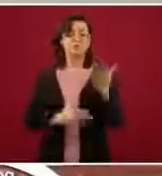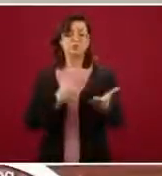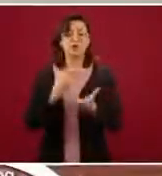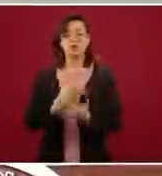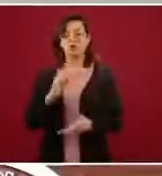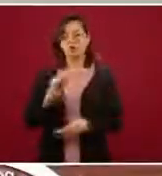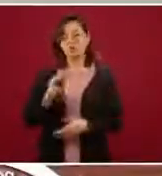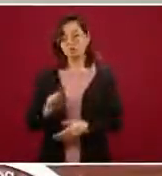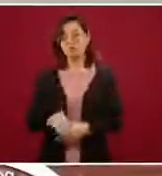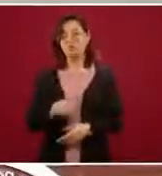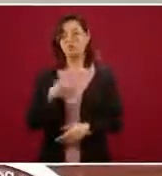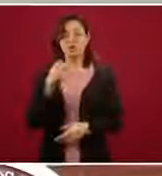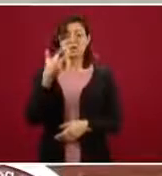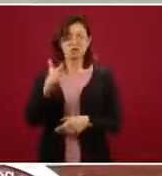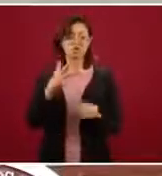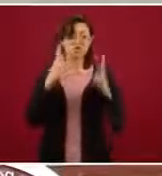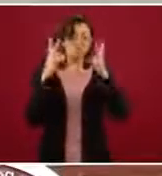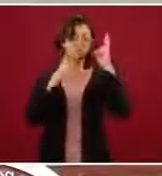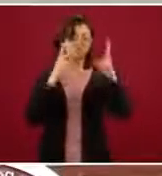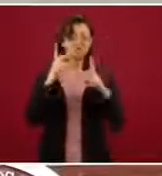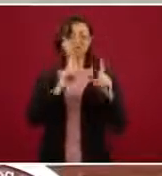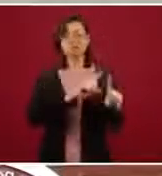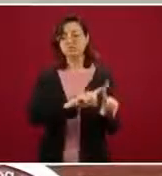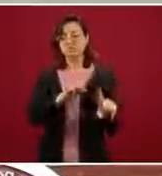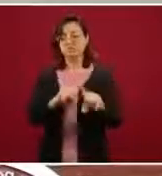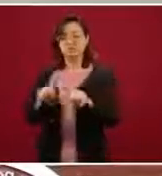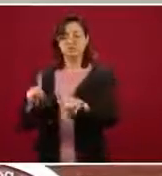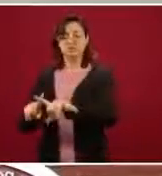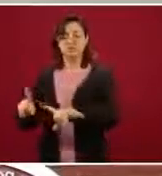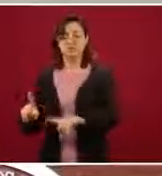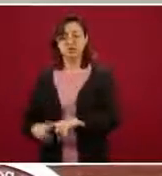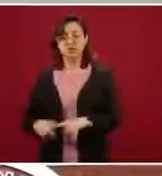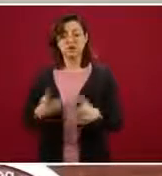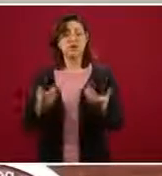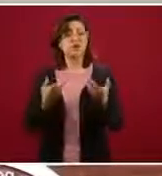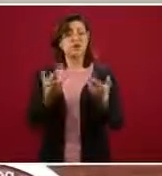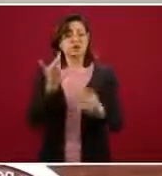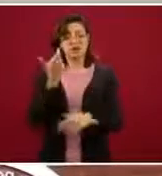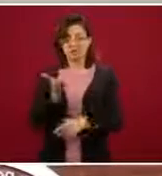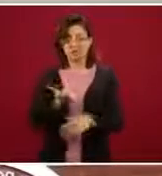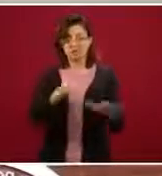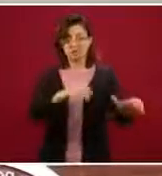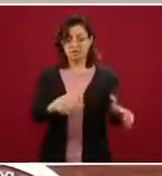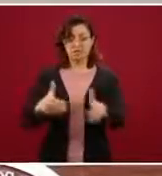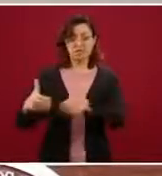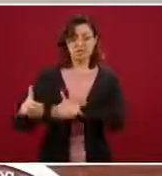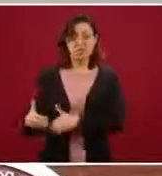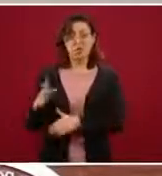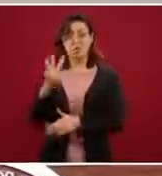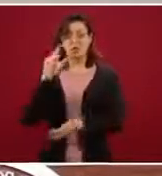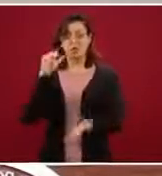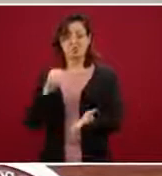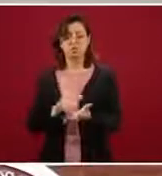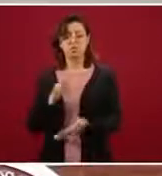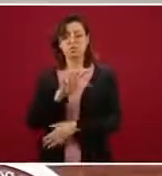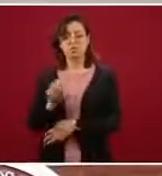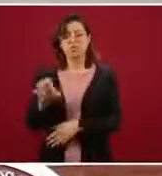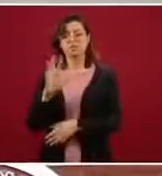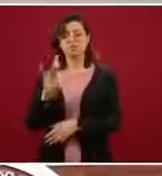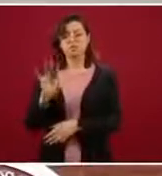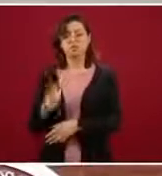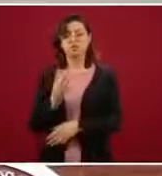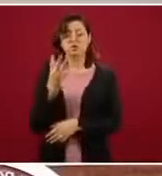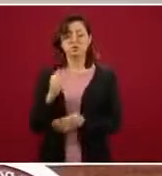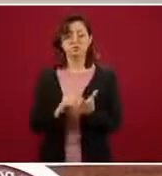vistas a distintas autoridades administrativas y los montos bloqueados hoy son por 4.554 millones de pesos